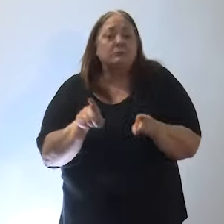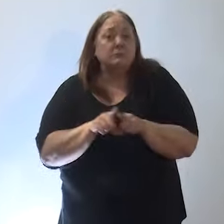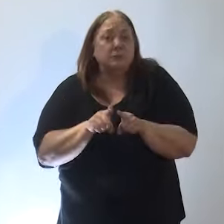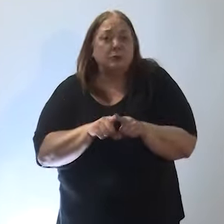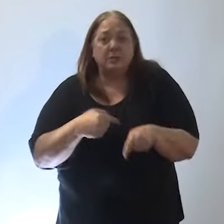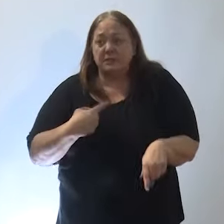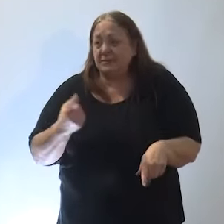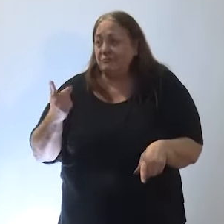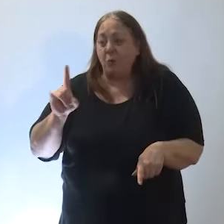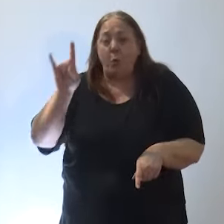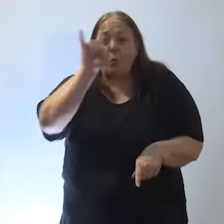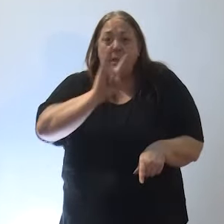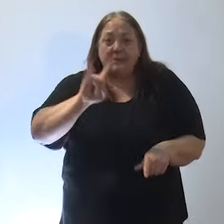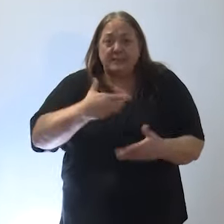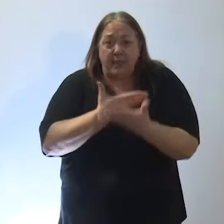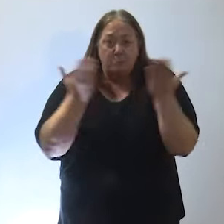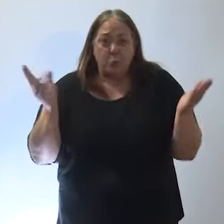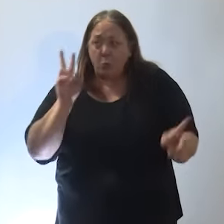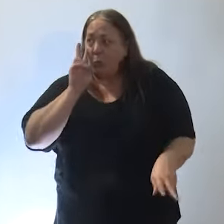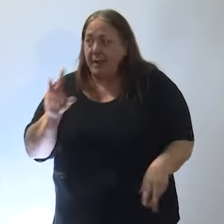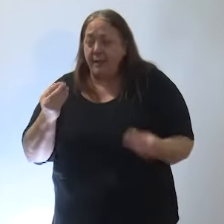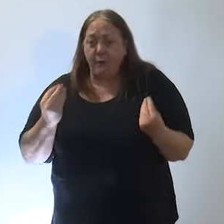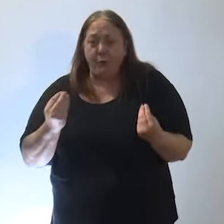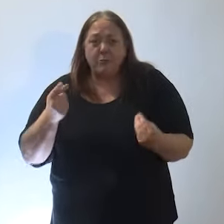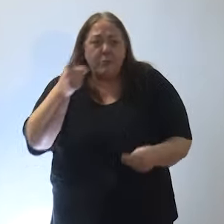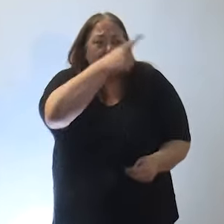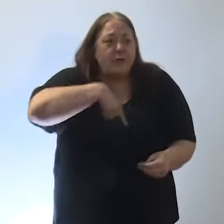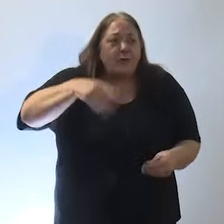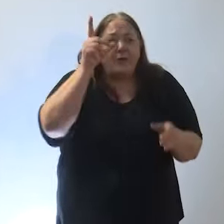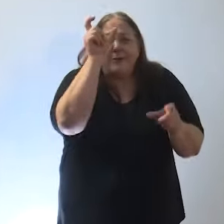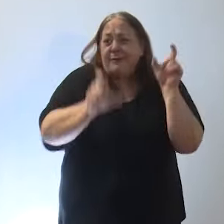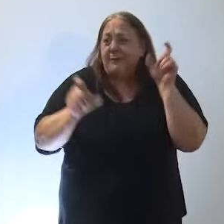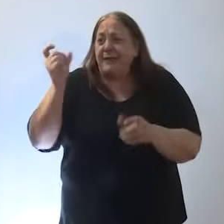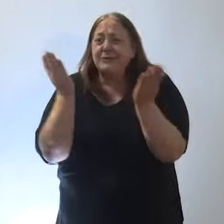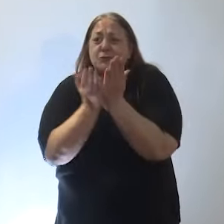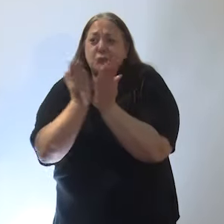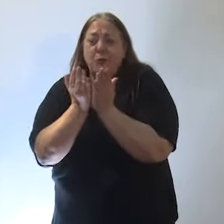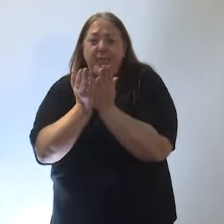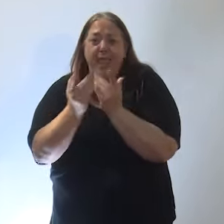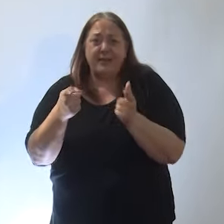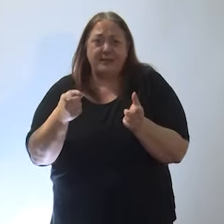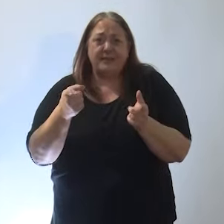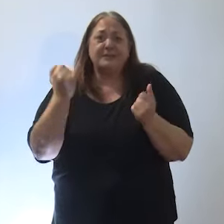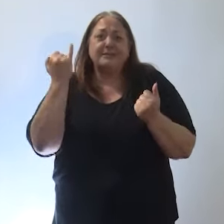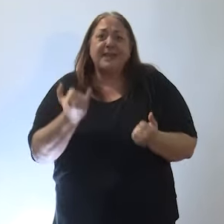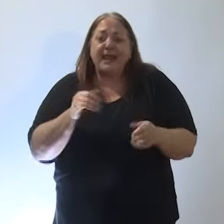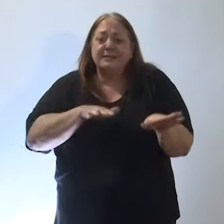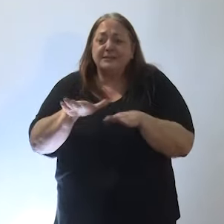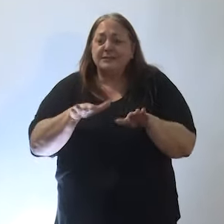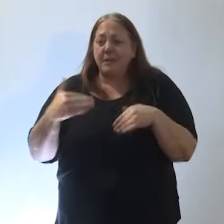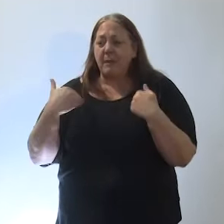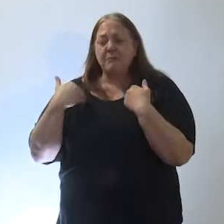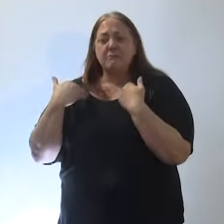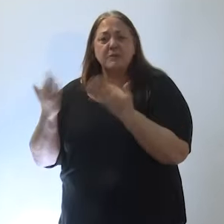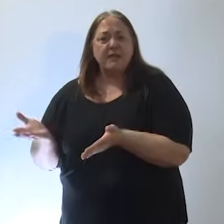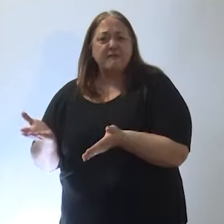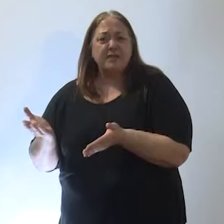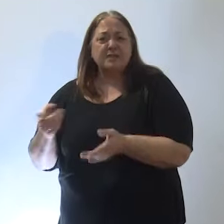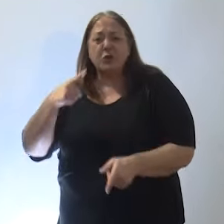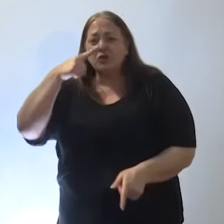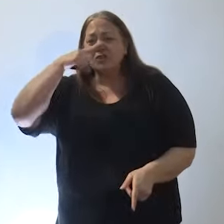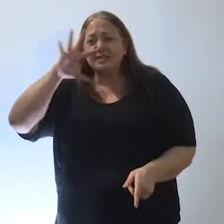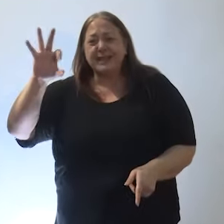universidades públicas nuestros estudiantes que son beneficiarios de un sistema que lleva casi 70